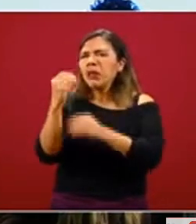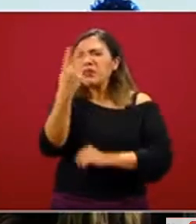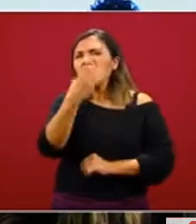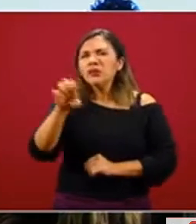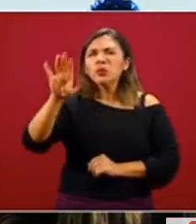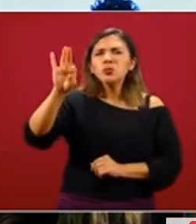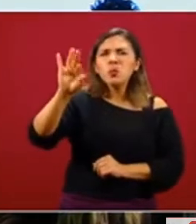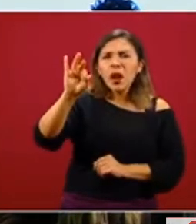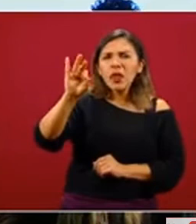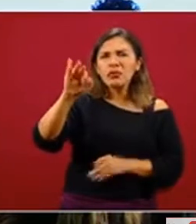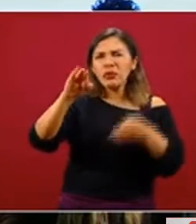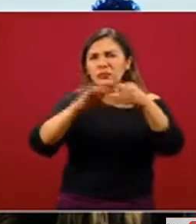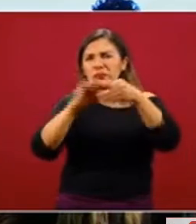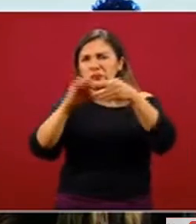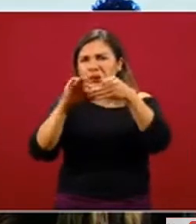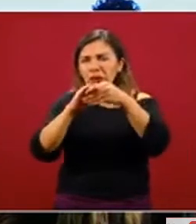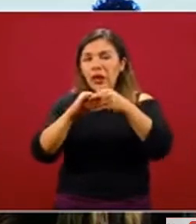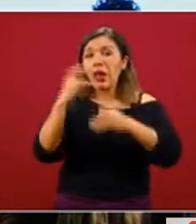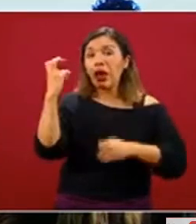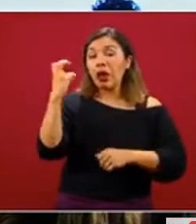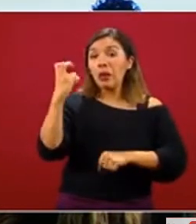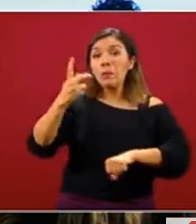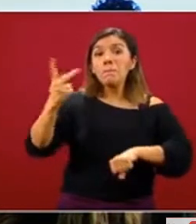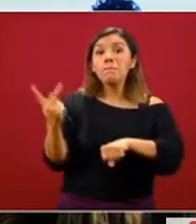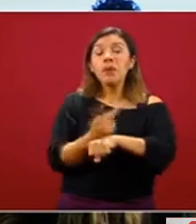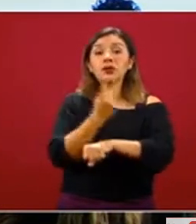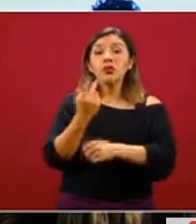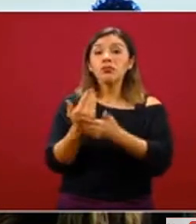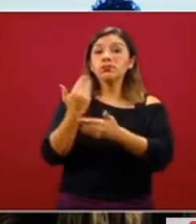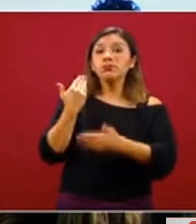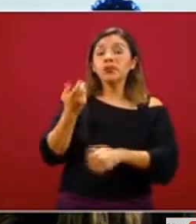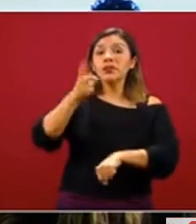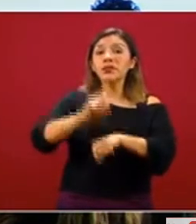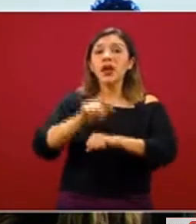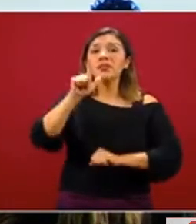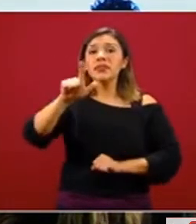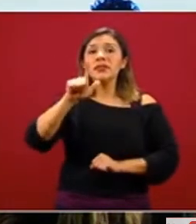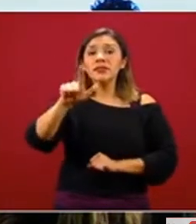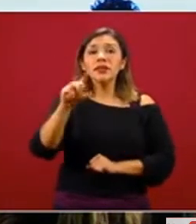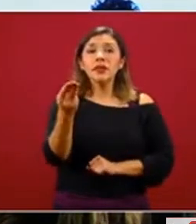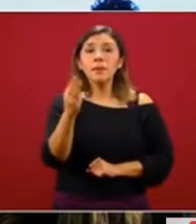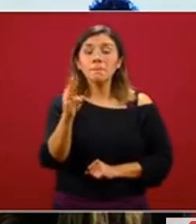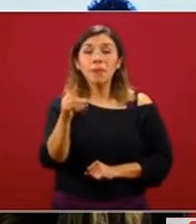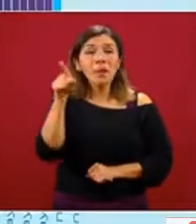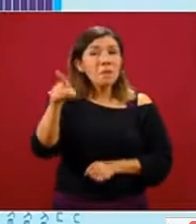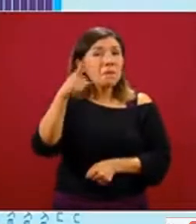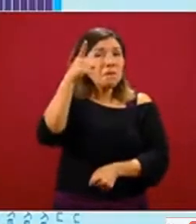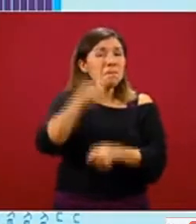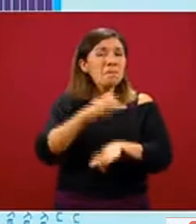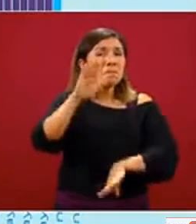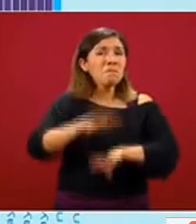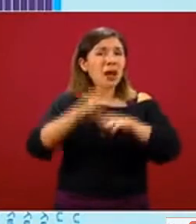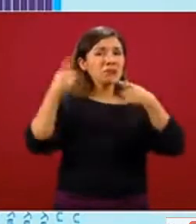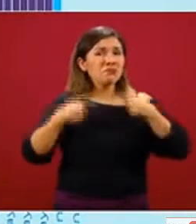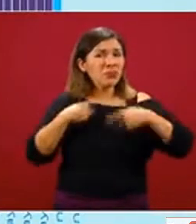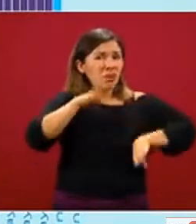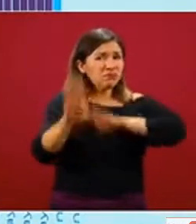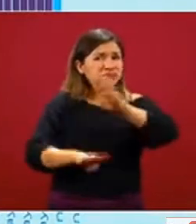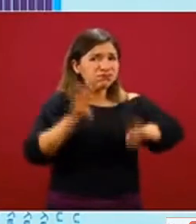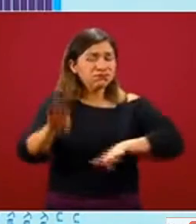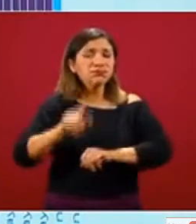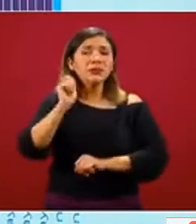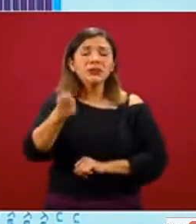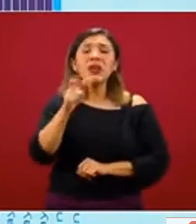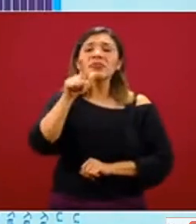340, y esto ocurrió el pasado 17 de mayo. El día de máxima mortalidad hasta el momento fue